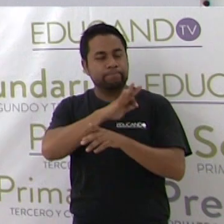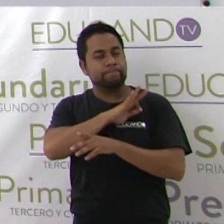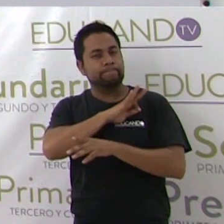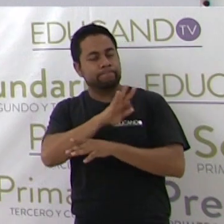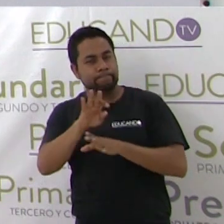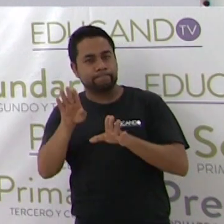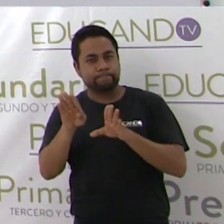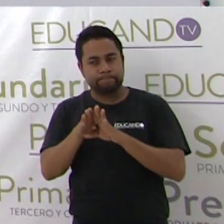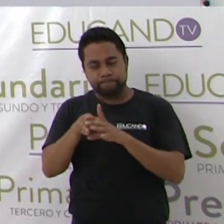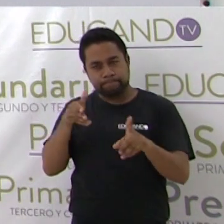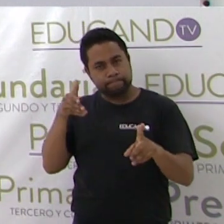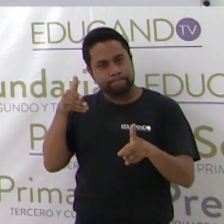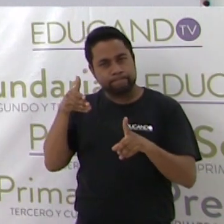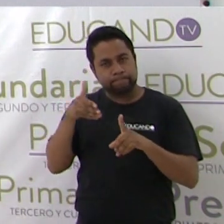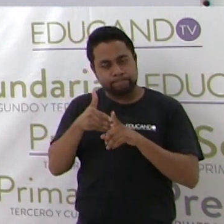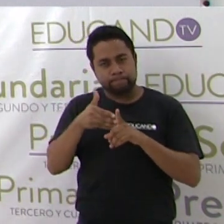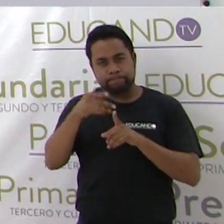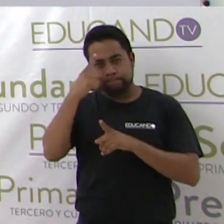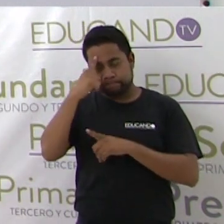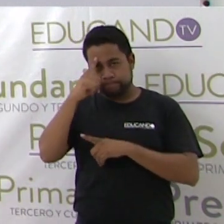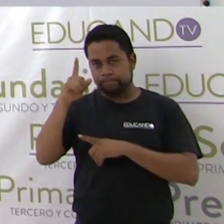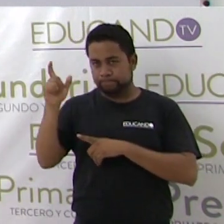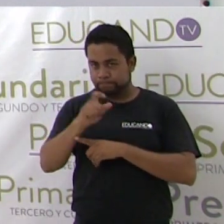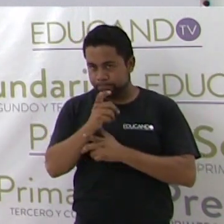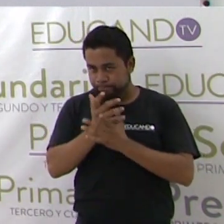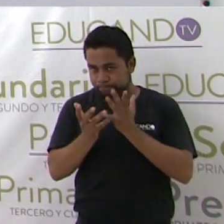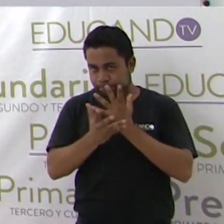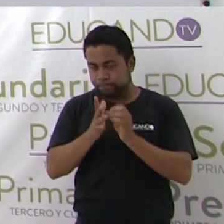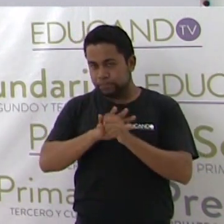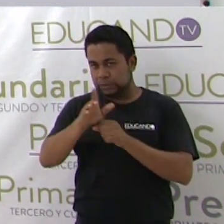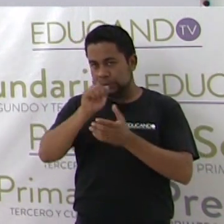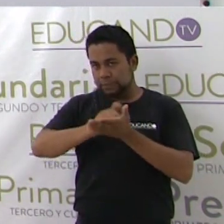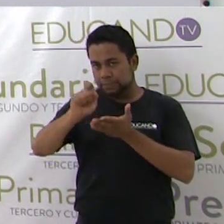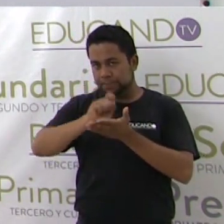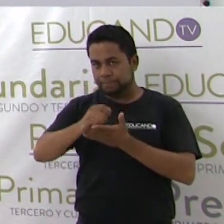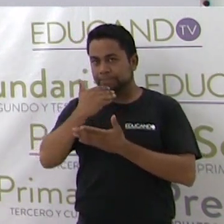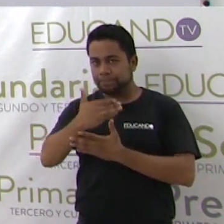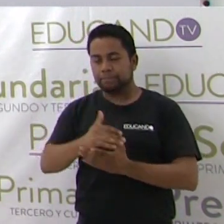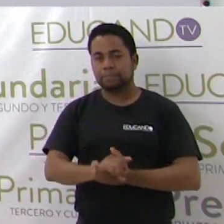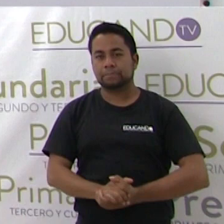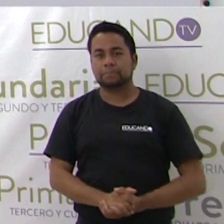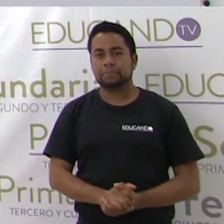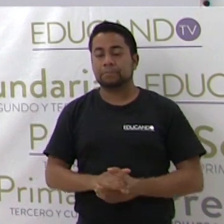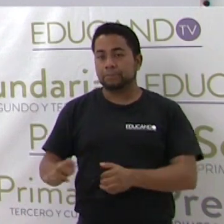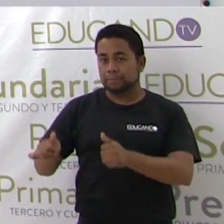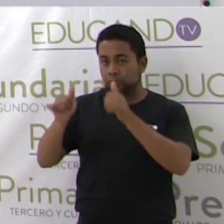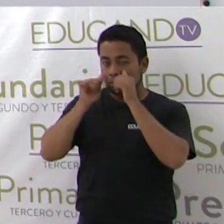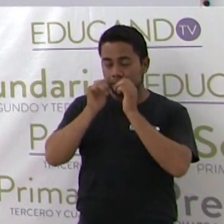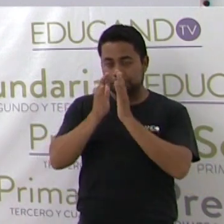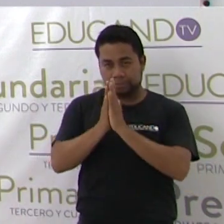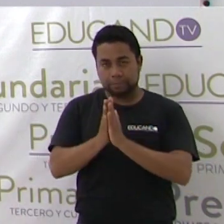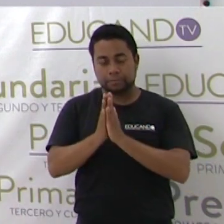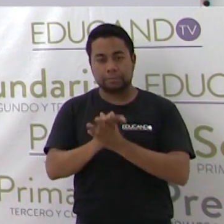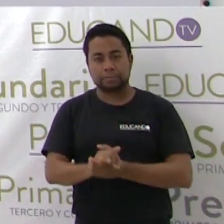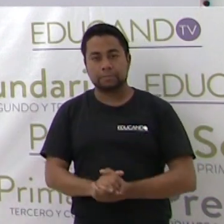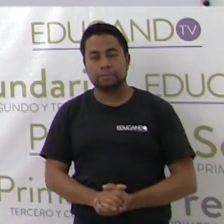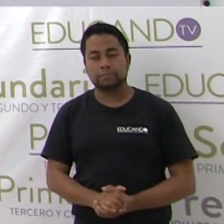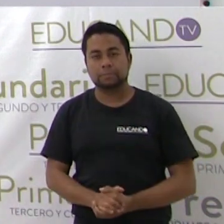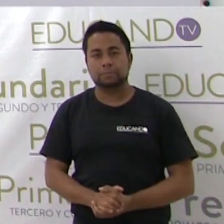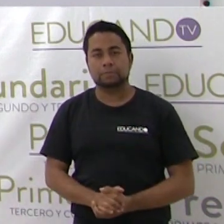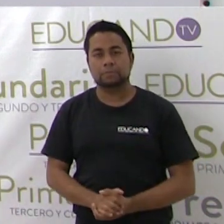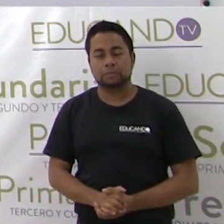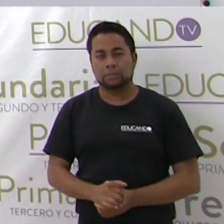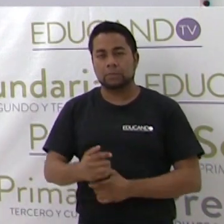más específicos al momento de realizar la escritura. Mucha atención.